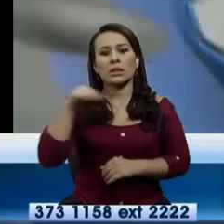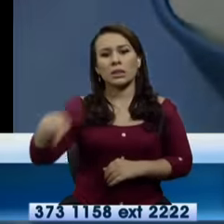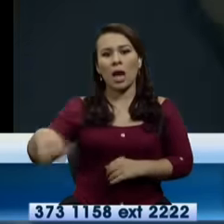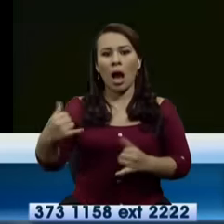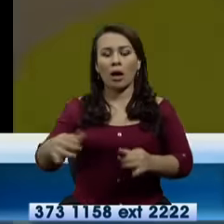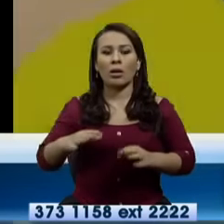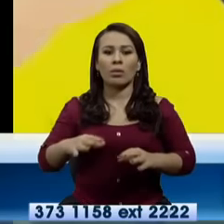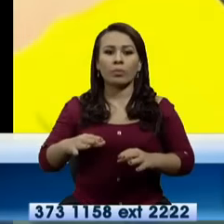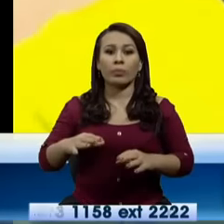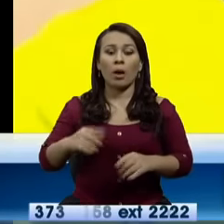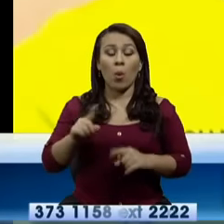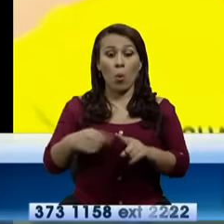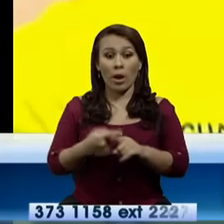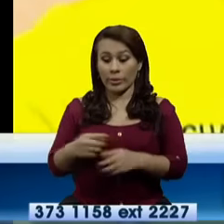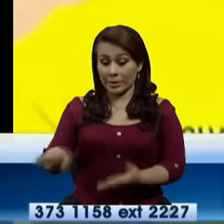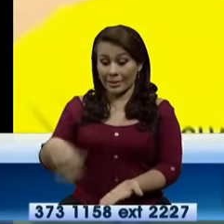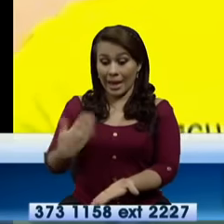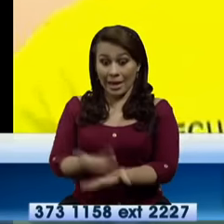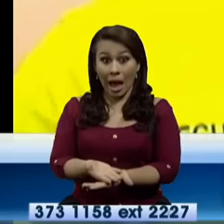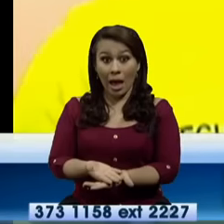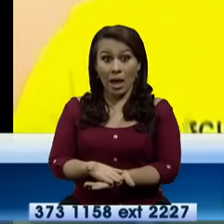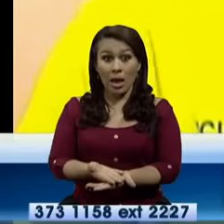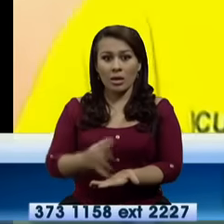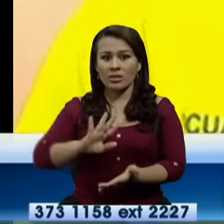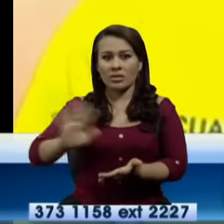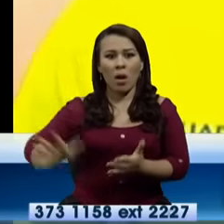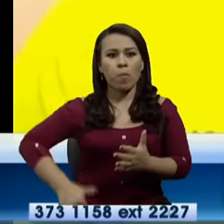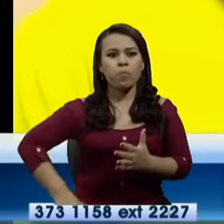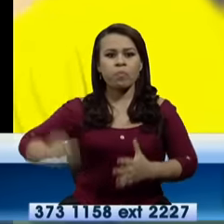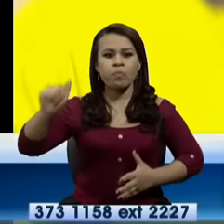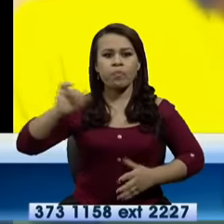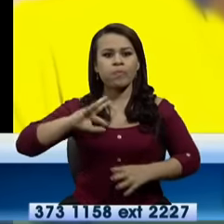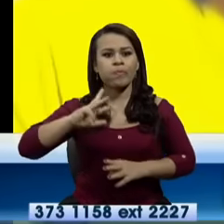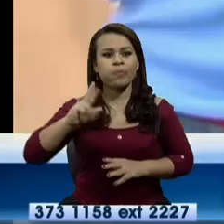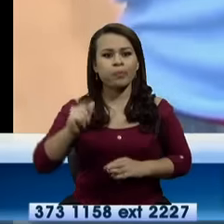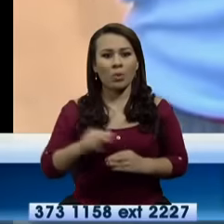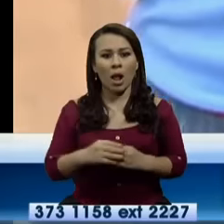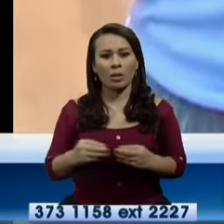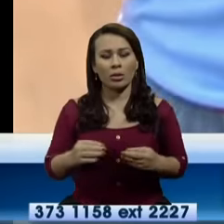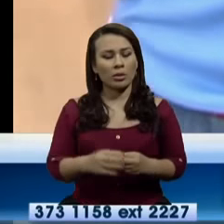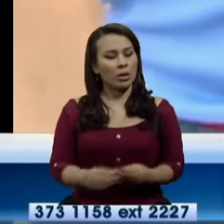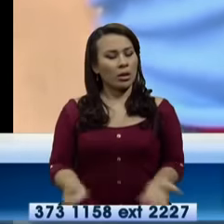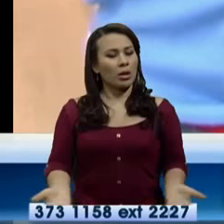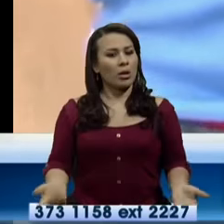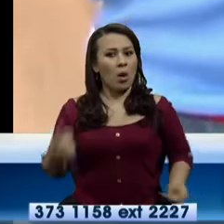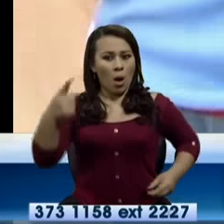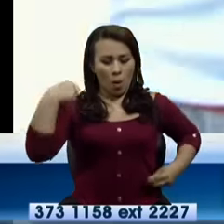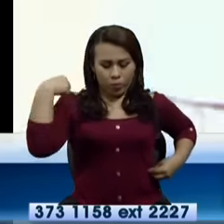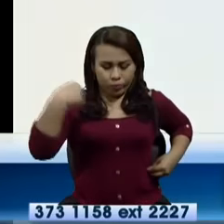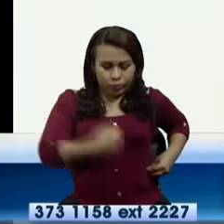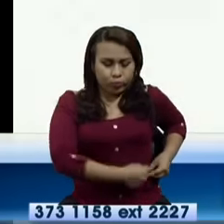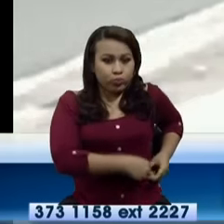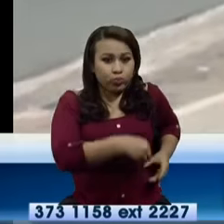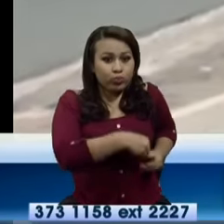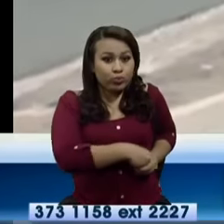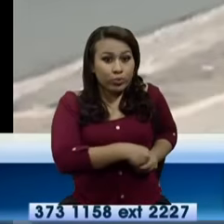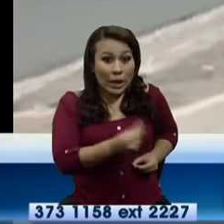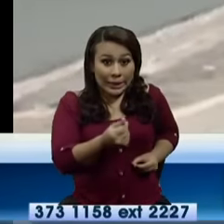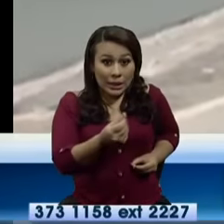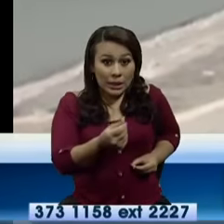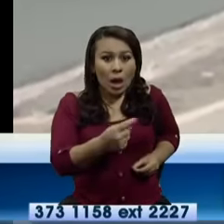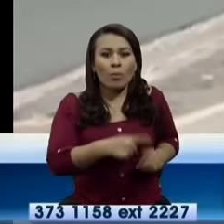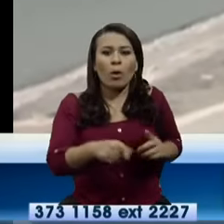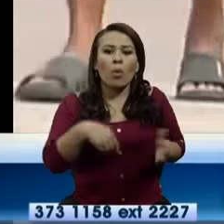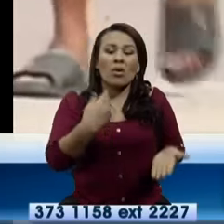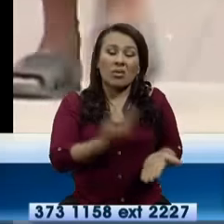convulsión supuestamente le están ayudando pero ahí han metido ya la mano y le roban el dinero que tien ahí en el bolsito que siempre car que carga es por ello que